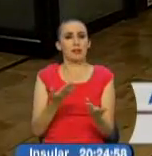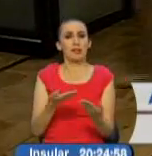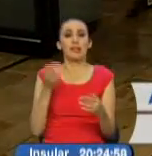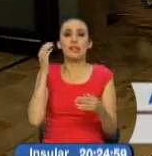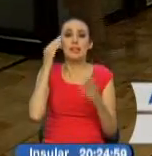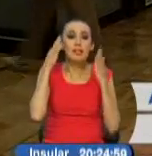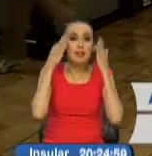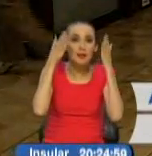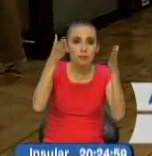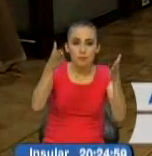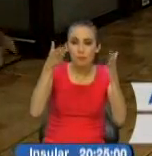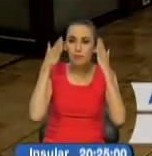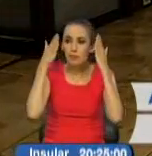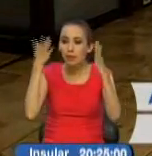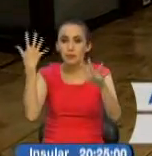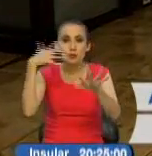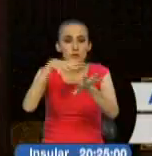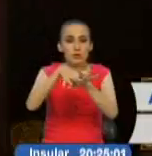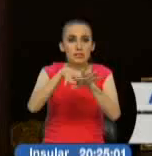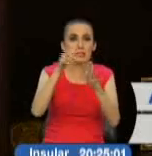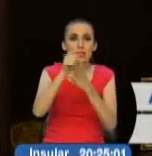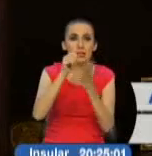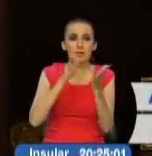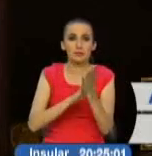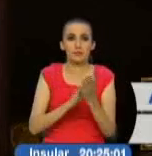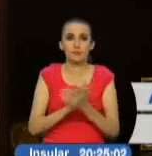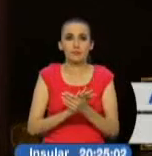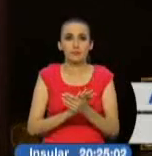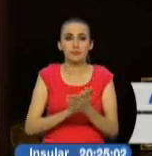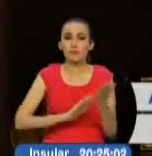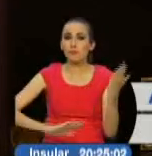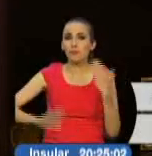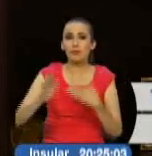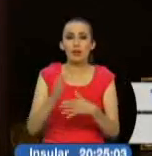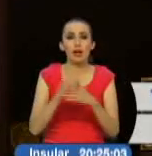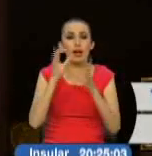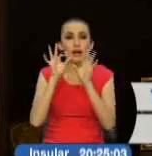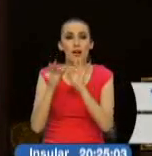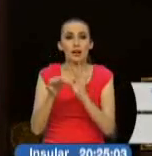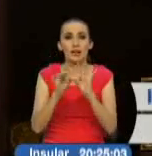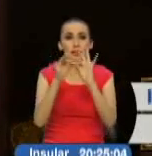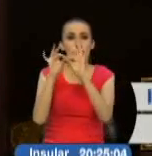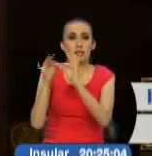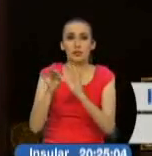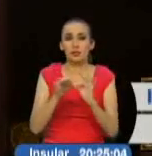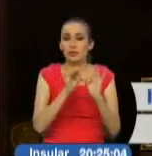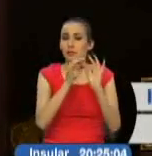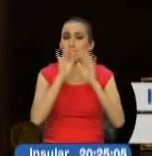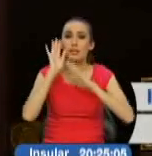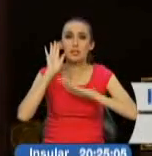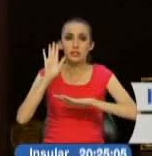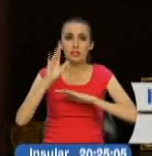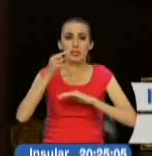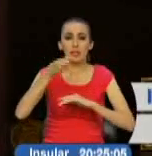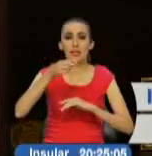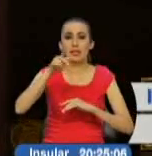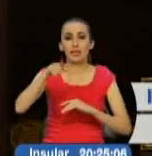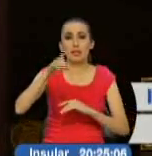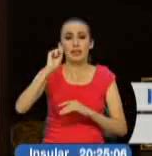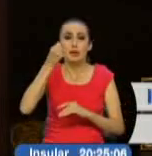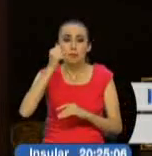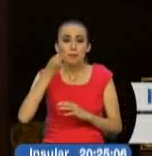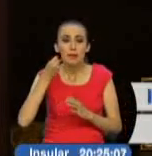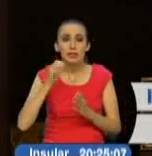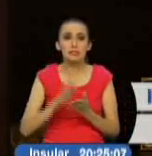una visión integral del modelo de gestión. Hagan las adecuaciones con lo que se habían comprometido, como es el GPS, adecuar